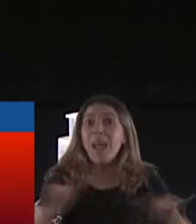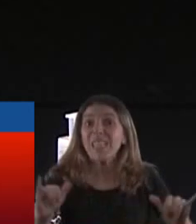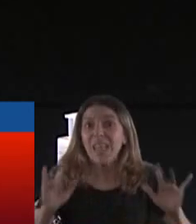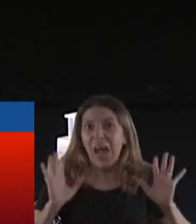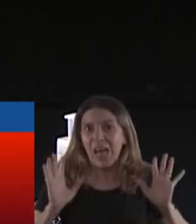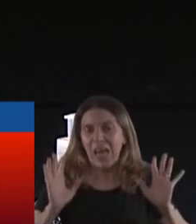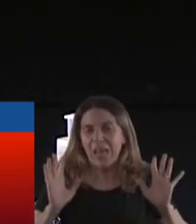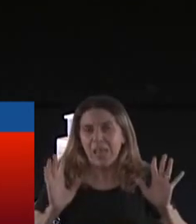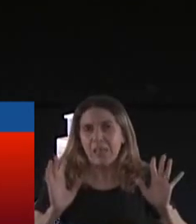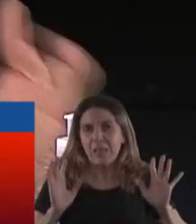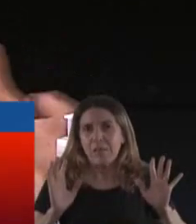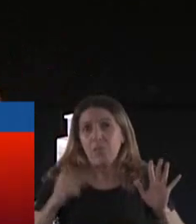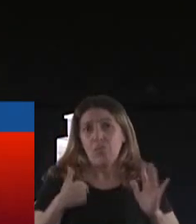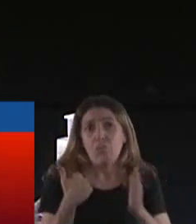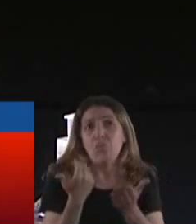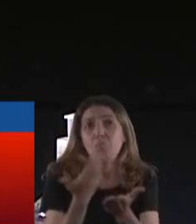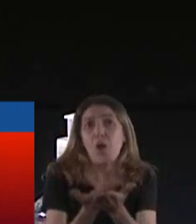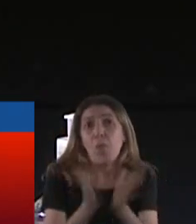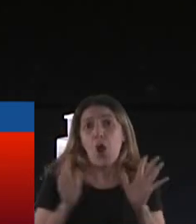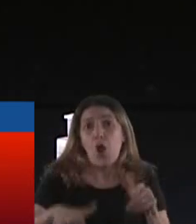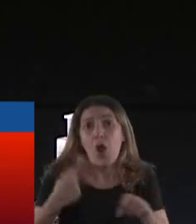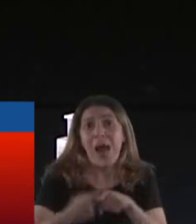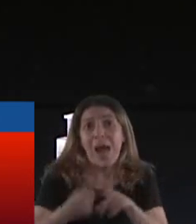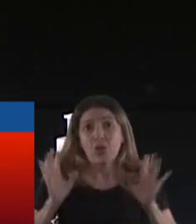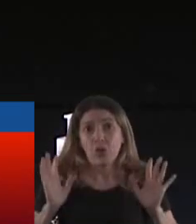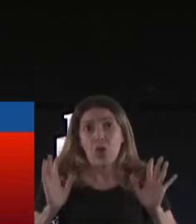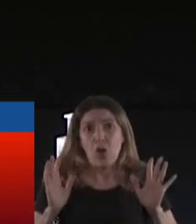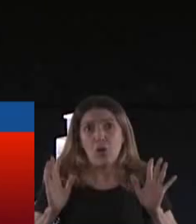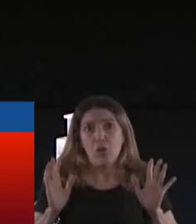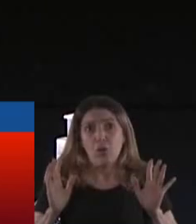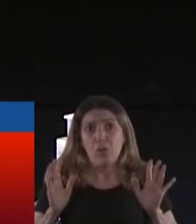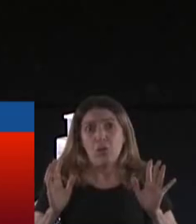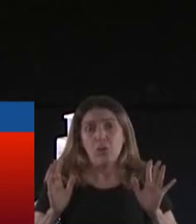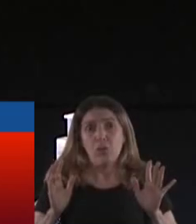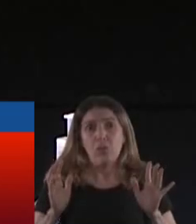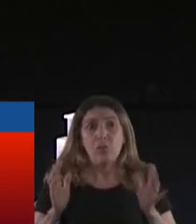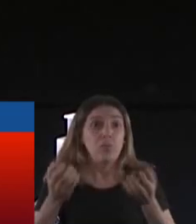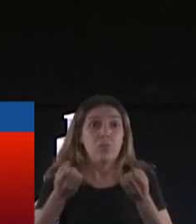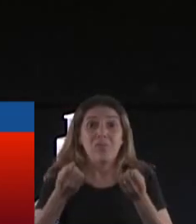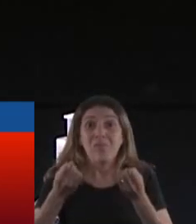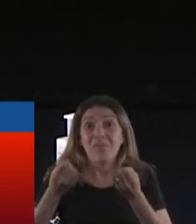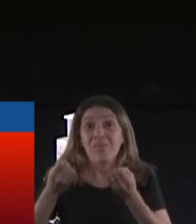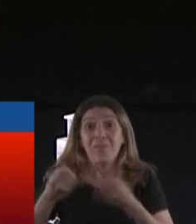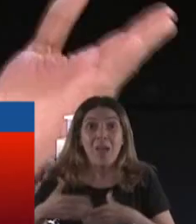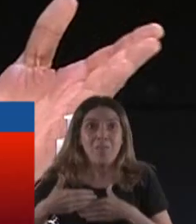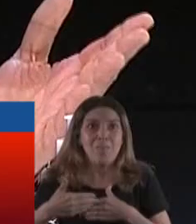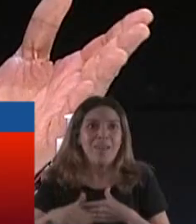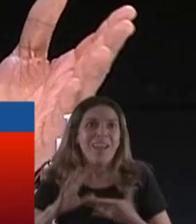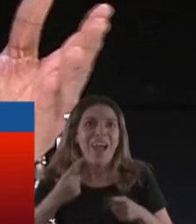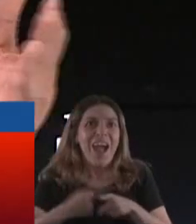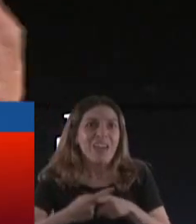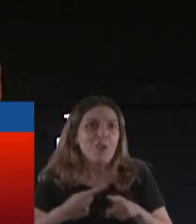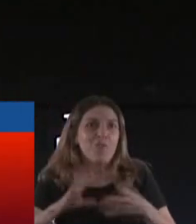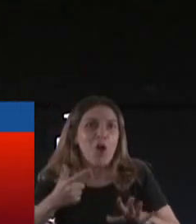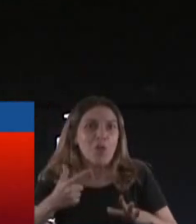que voy a proponerles en este acto, donde empieza un momento para recordar que las mujeres mueven